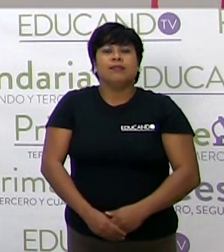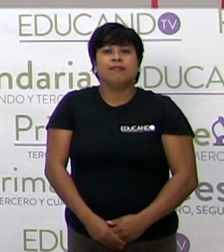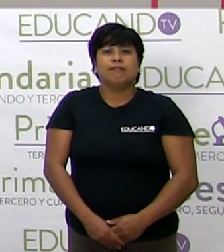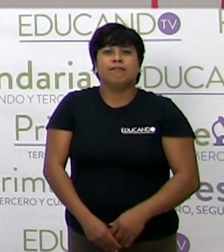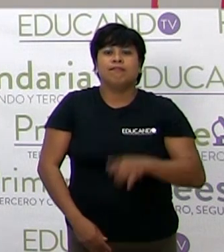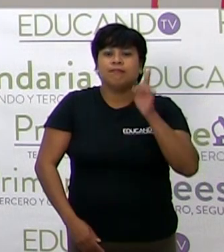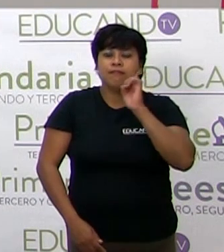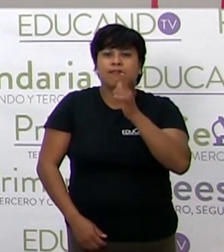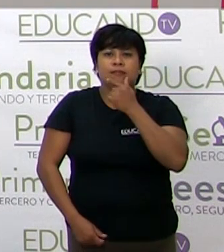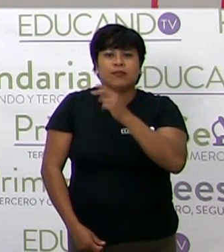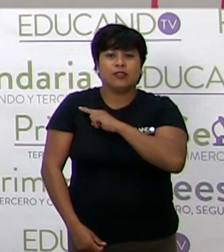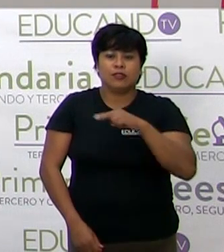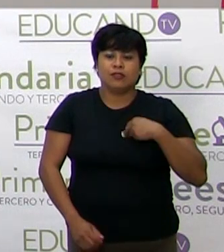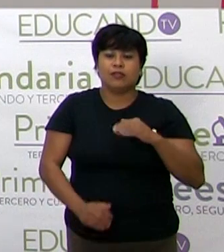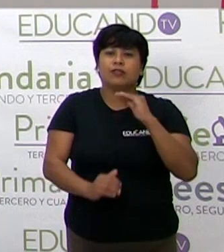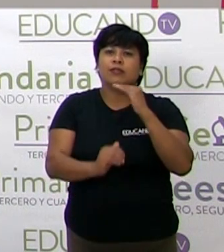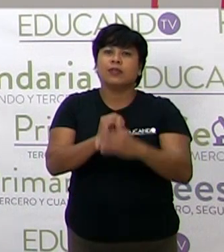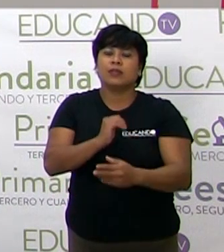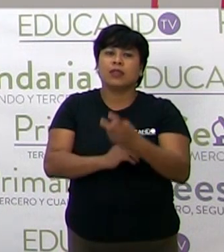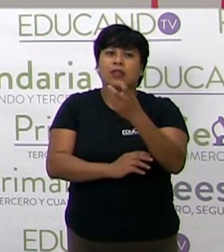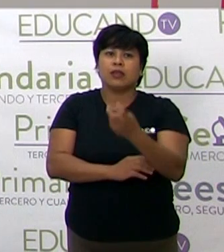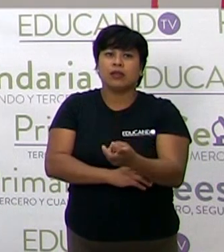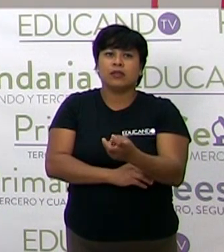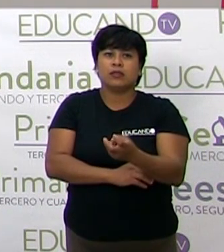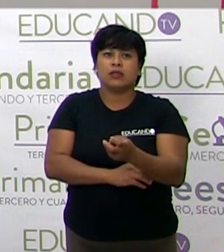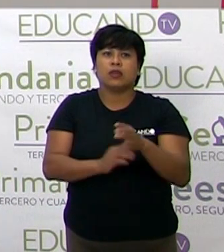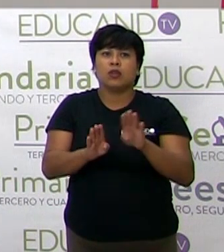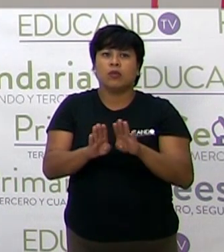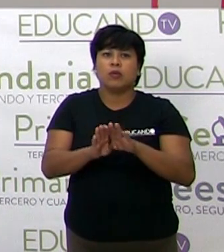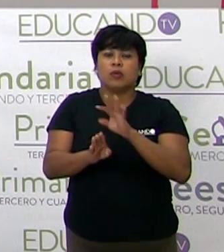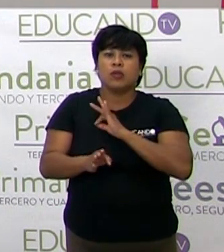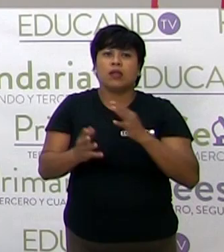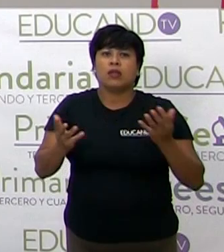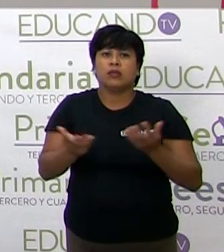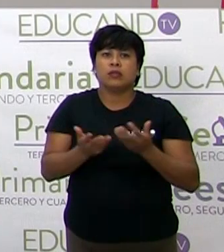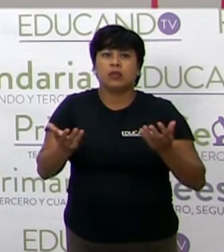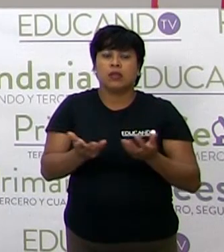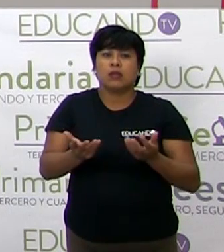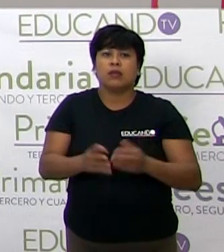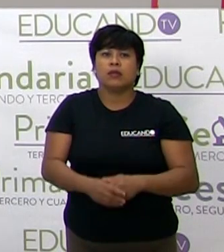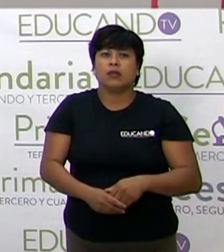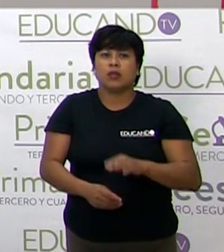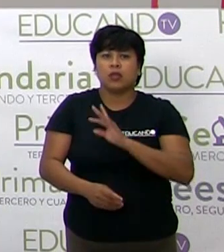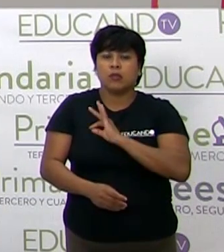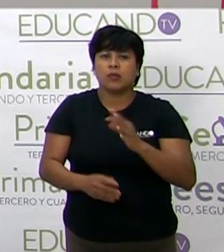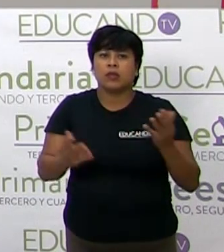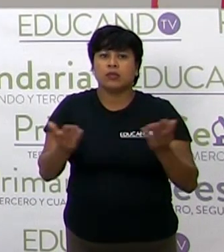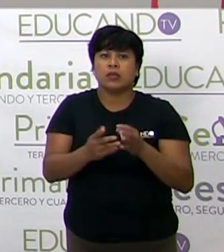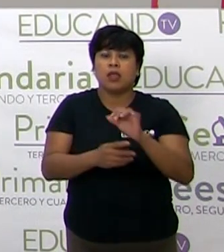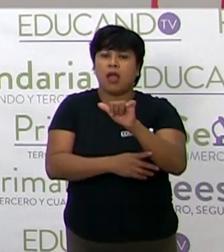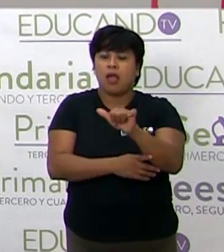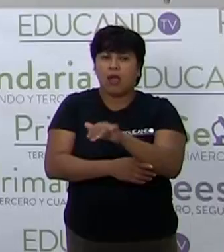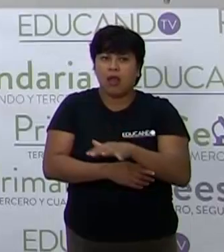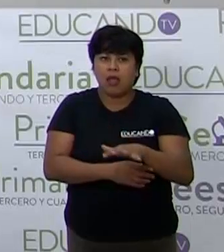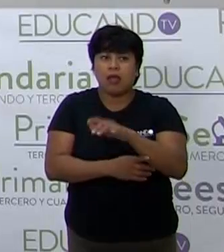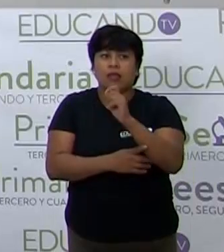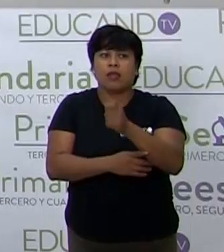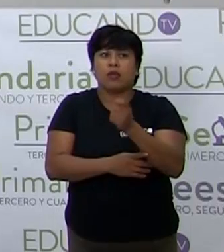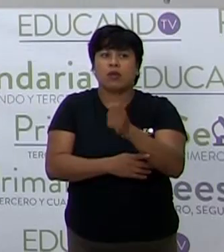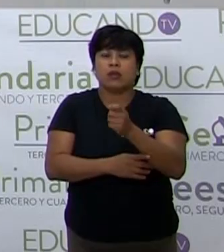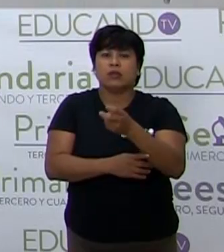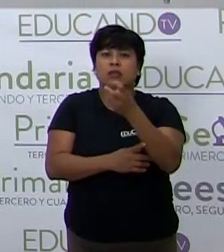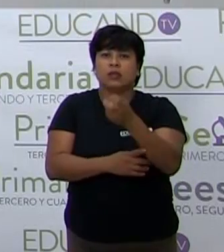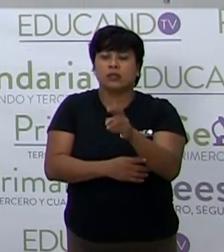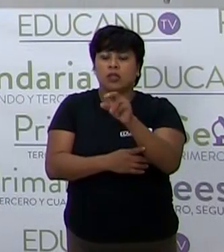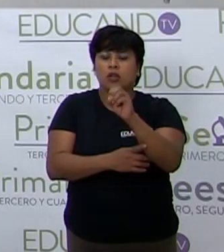y niñas, hemos concluido con esta parte, cómo calcular o cómo construir el área de lo que es